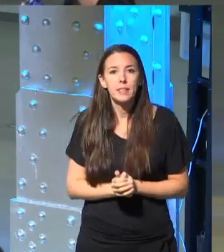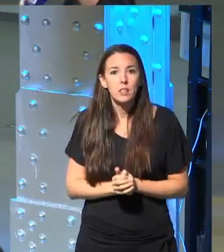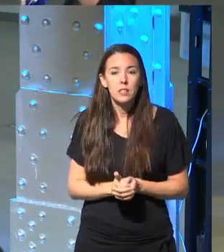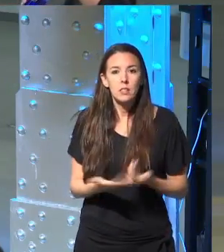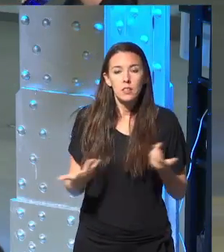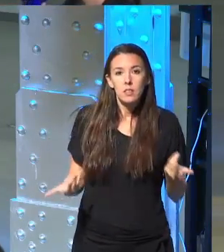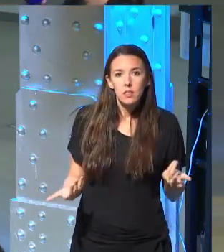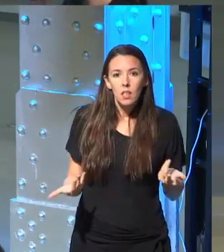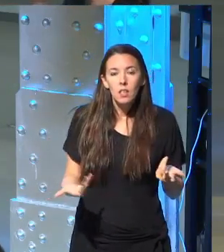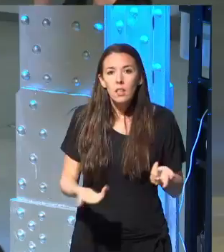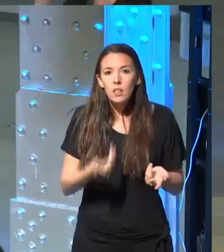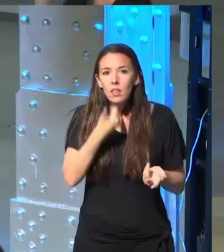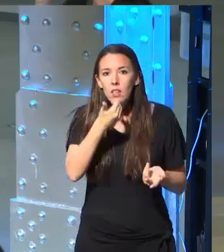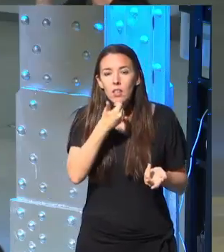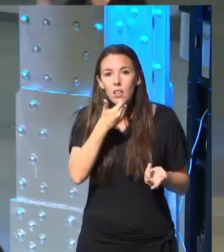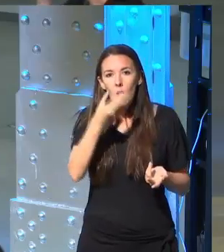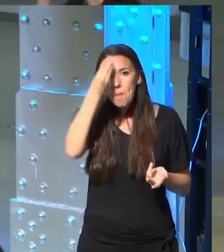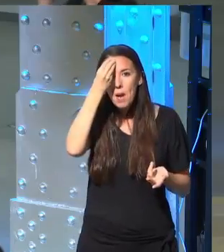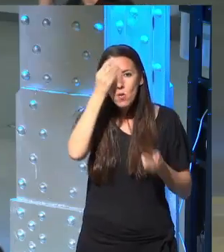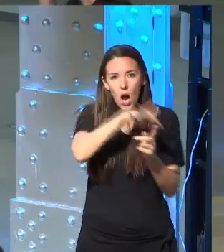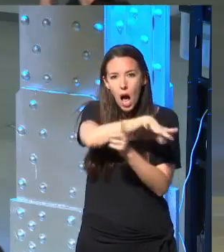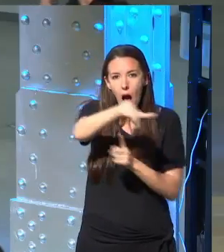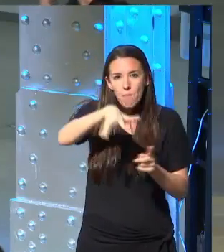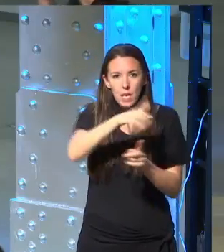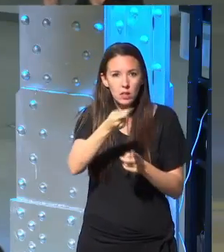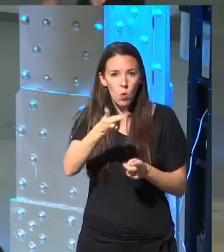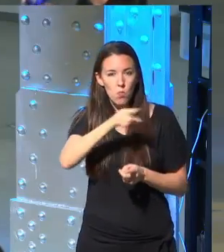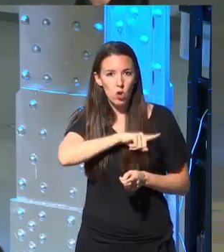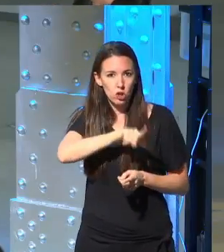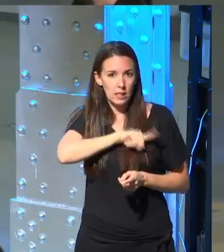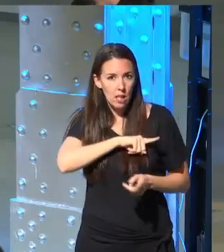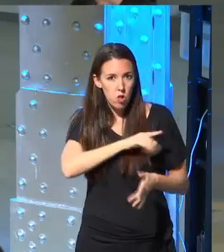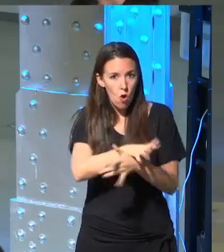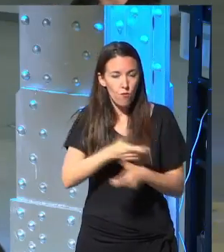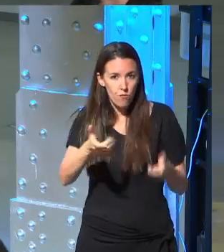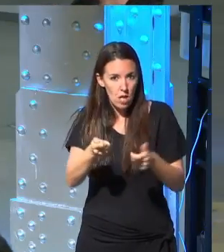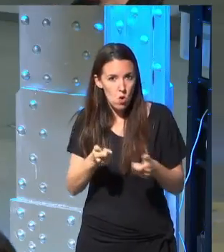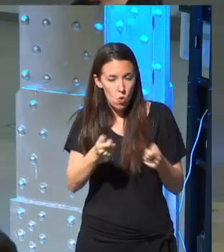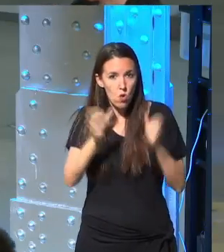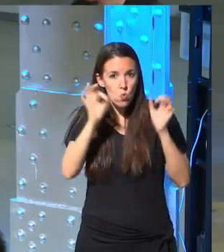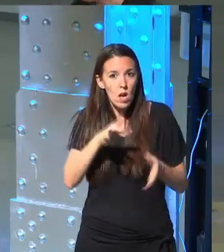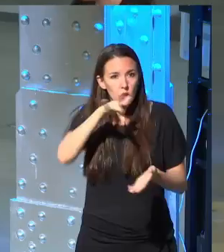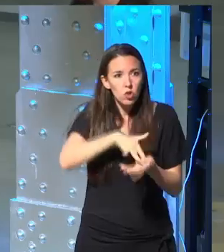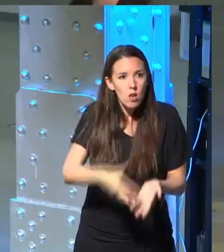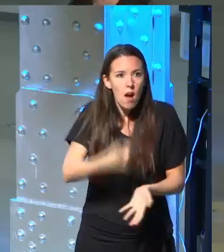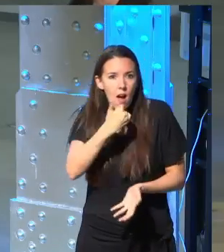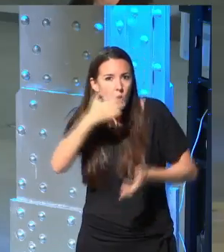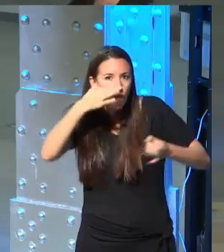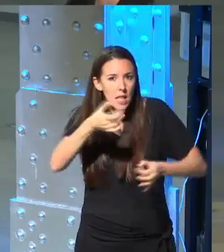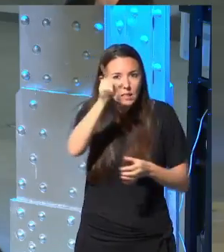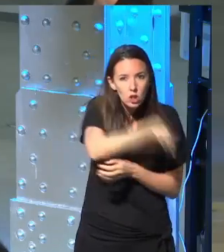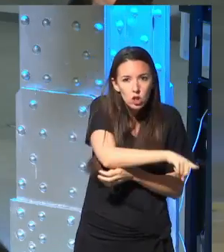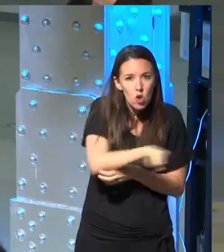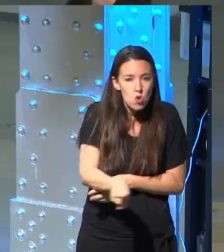y en cierto modo creo que los ambientes y un poco la sensación que transmite el videojuego, que es como está pasando algo de verdad, no está